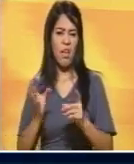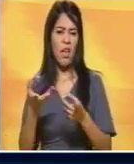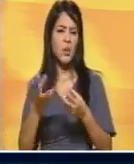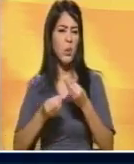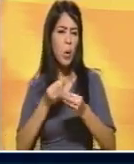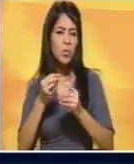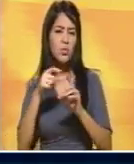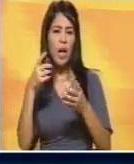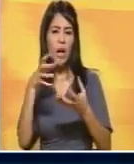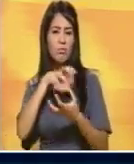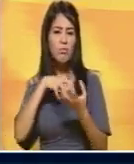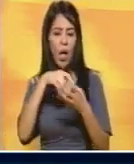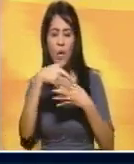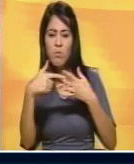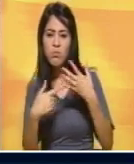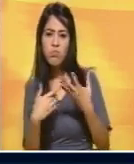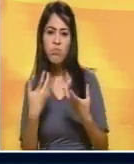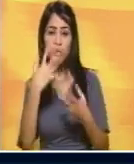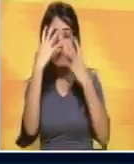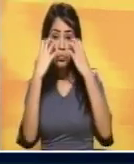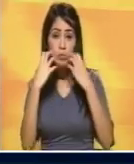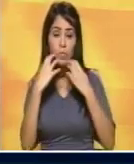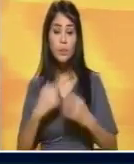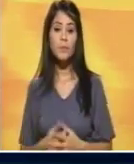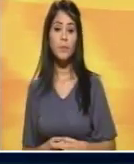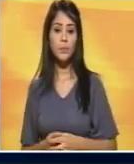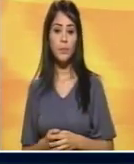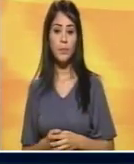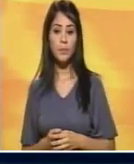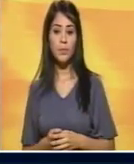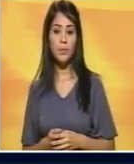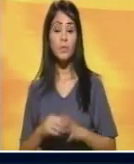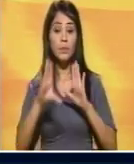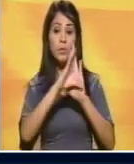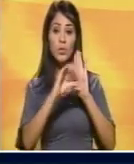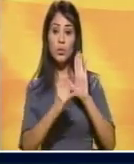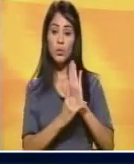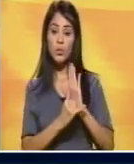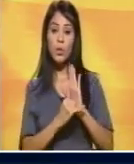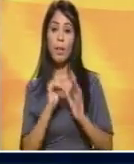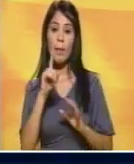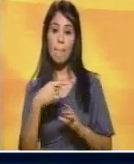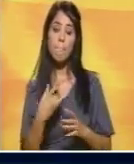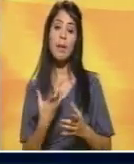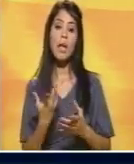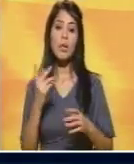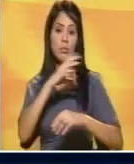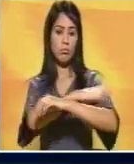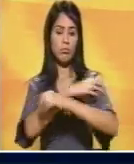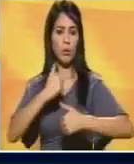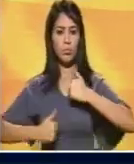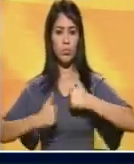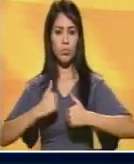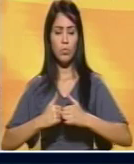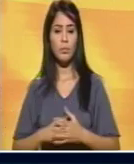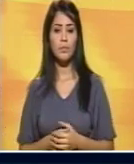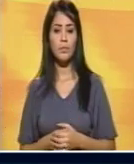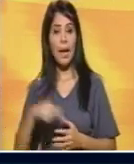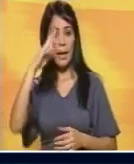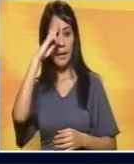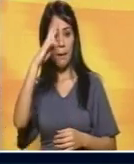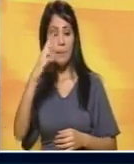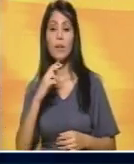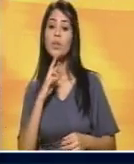de delitos de violencia y terrorismo en su estado. El constituyente además instó a los candidatos de la Mesa de la Unidad Democrática a respetar